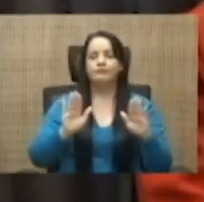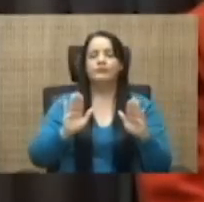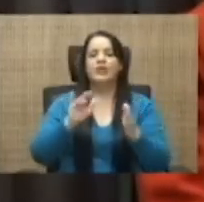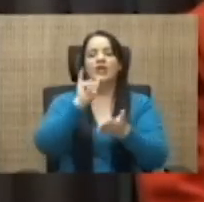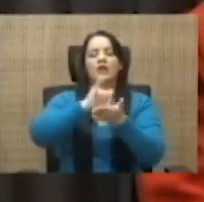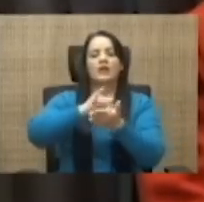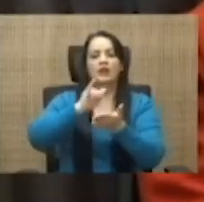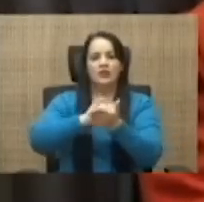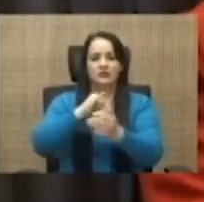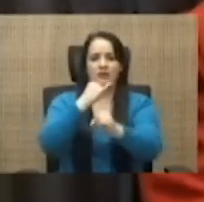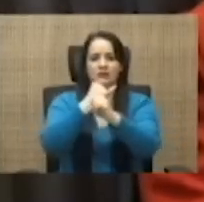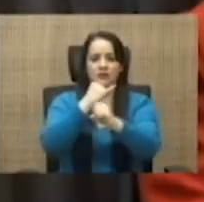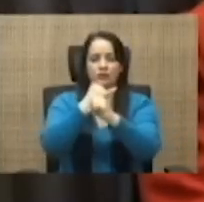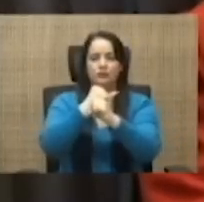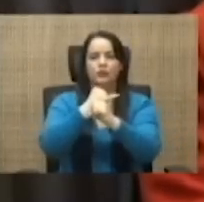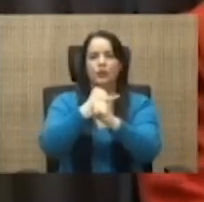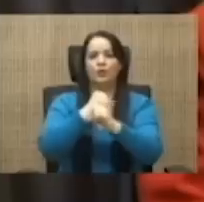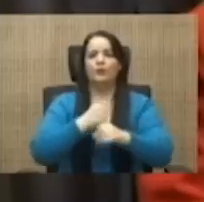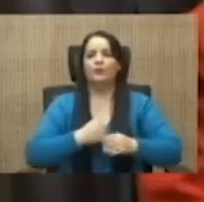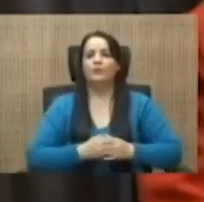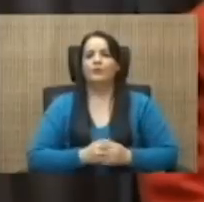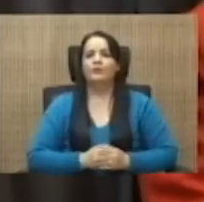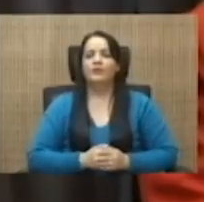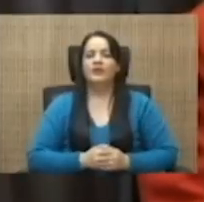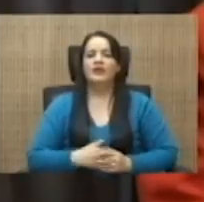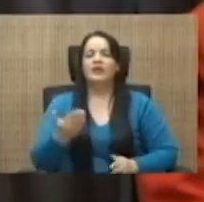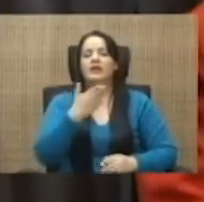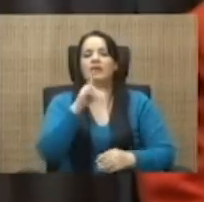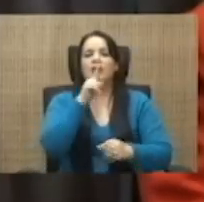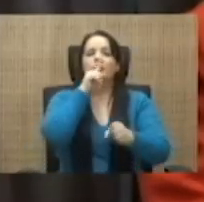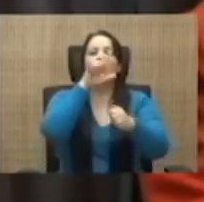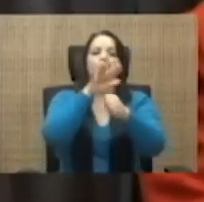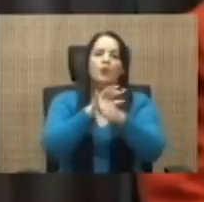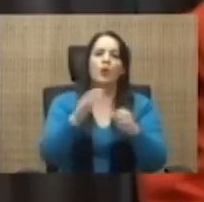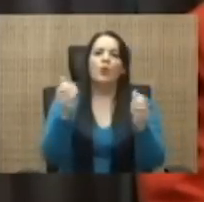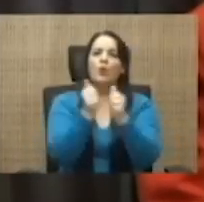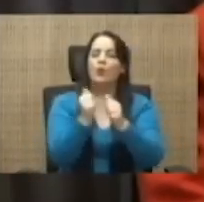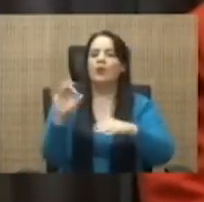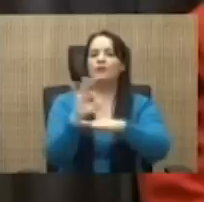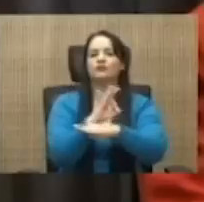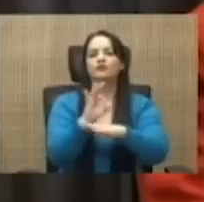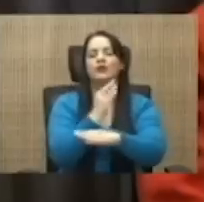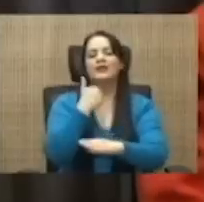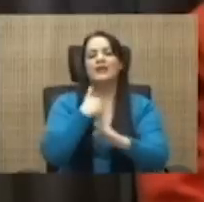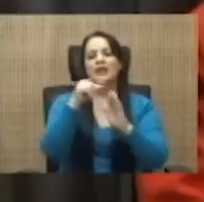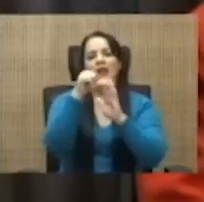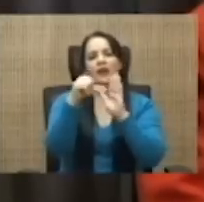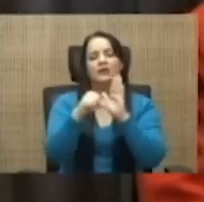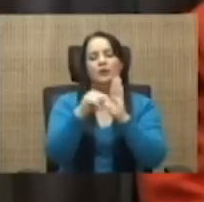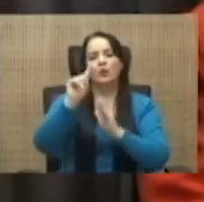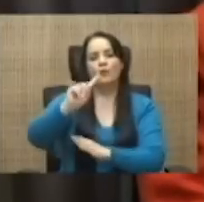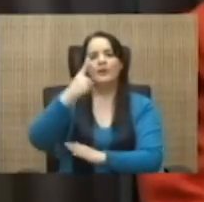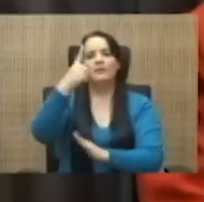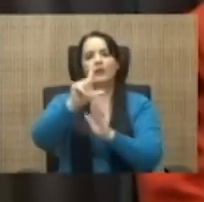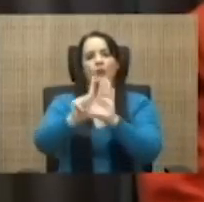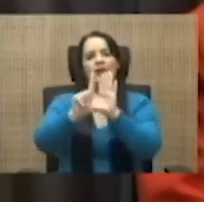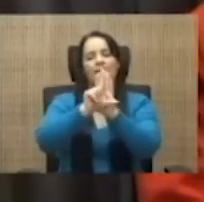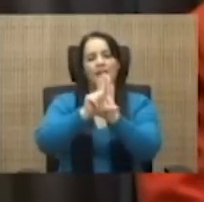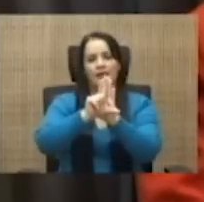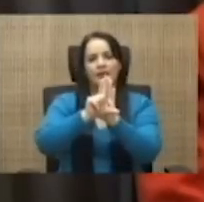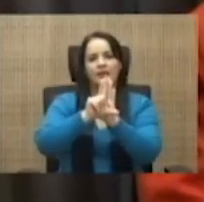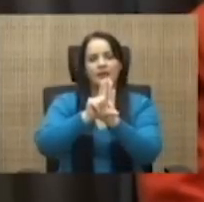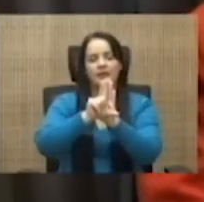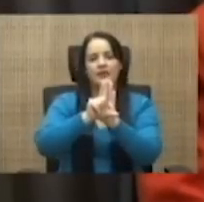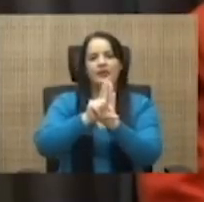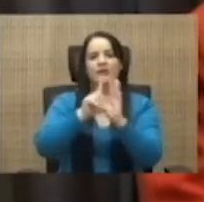esa institución y que ha cumplido con la función que tiene el artículo 1 de la Ley